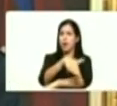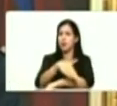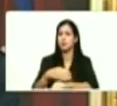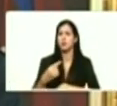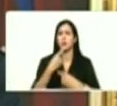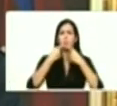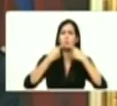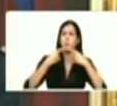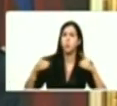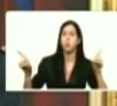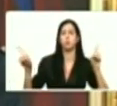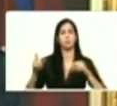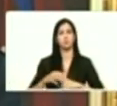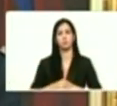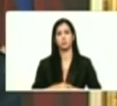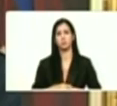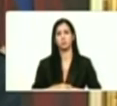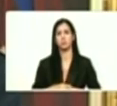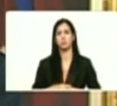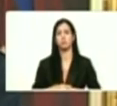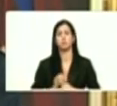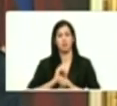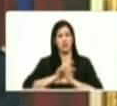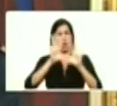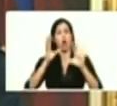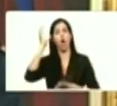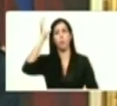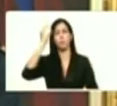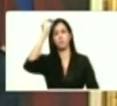declaraciones posturas claras